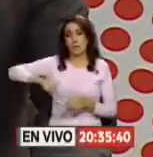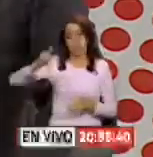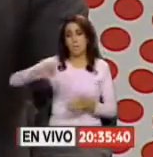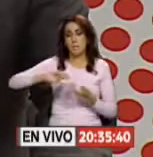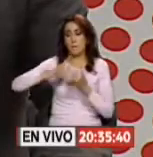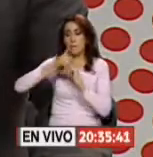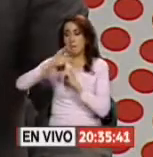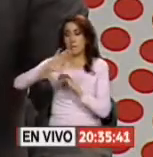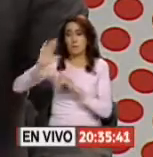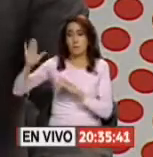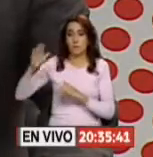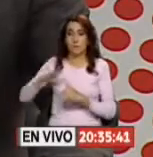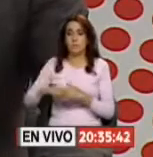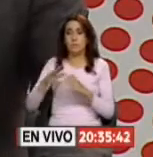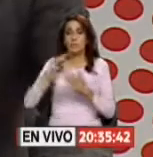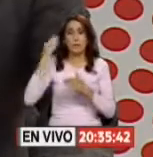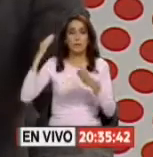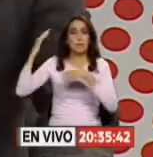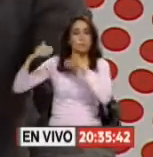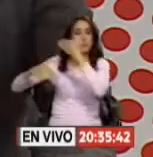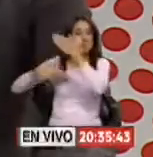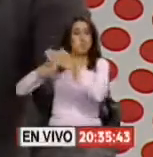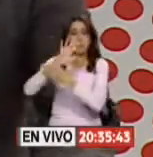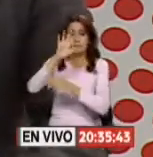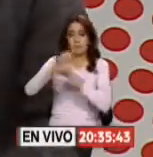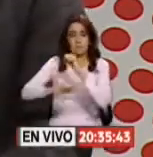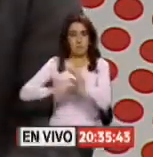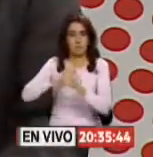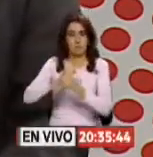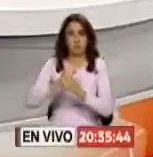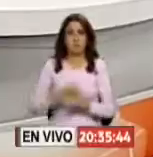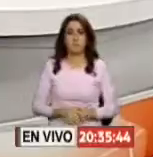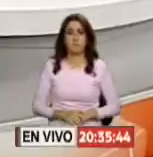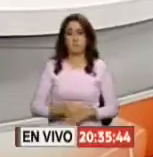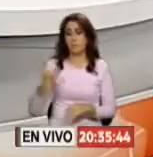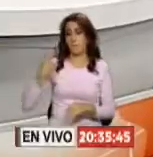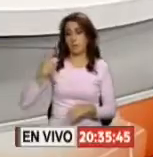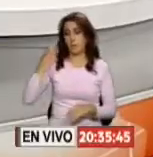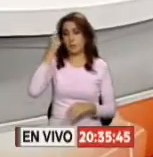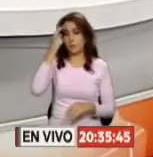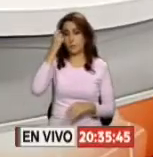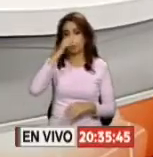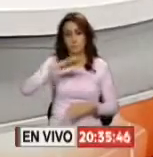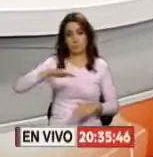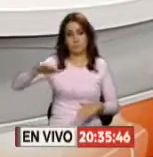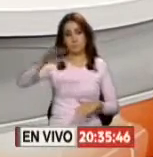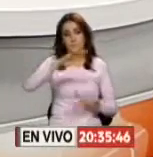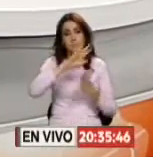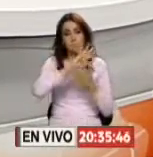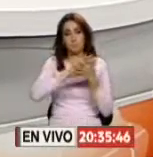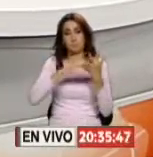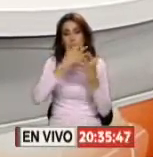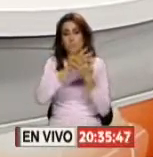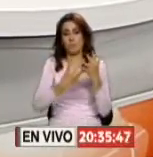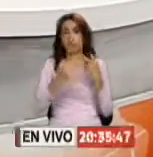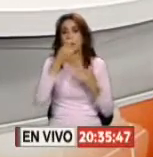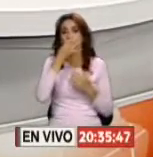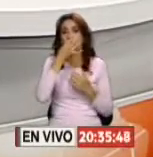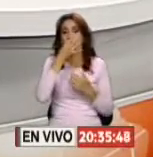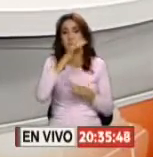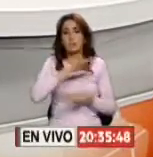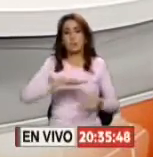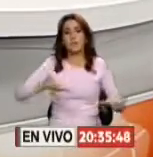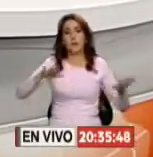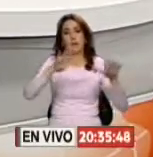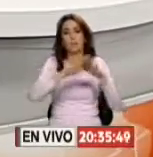año. Pero esto no ha pasado. Hace 5 años que no es actualizado este cuadro. Tengo entendido que actualmente el cuadro nacional de medicamentos básicos está